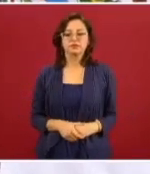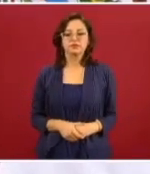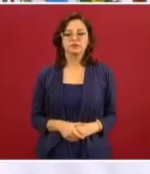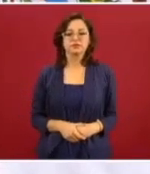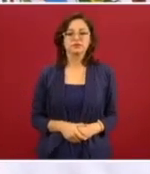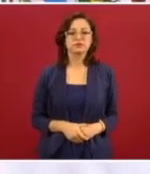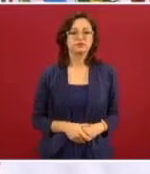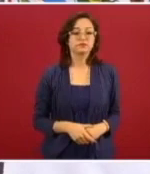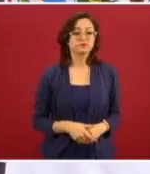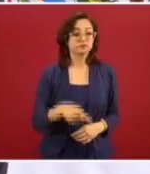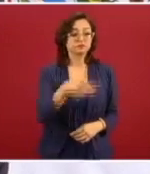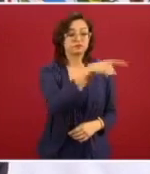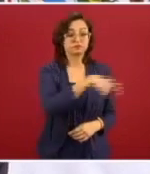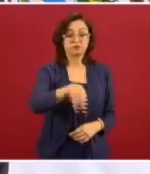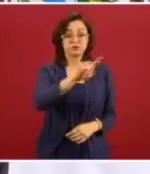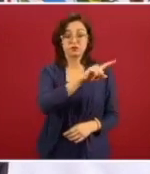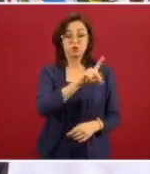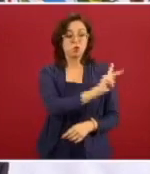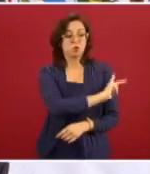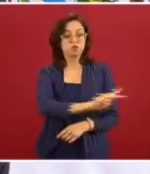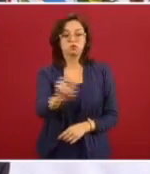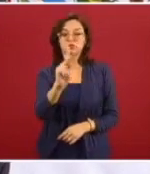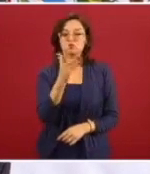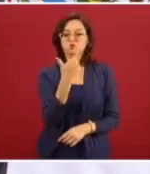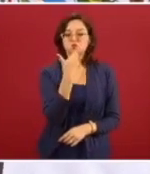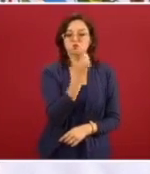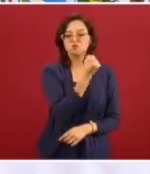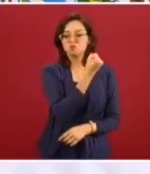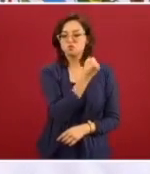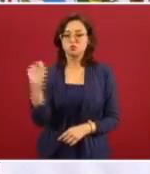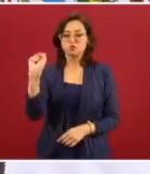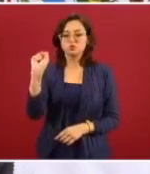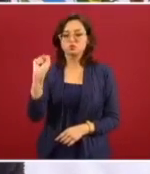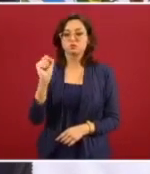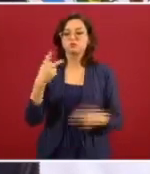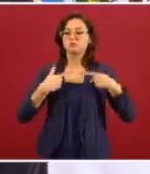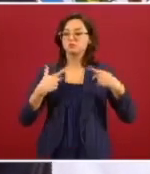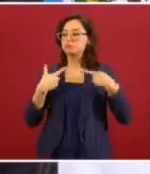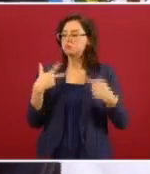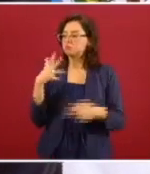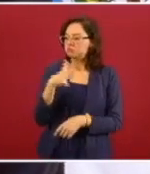son eminencias con vocación social.